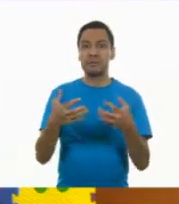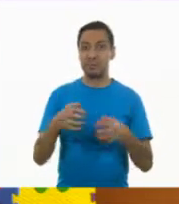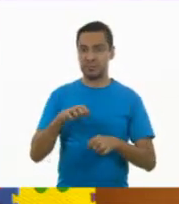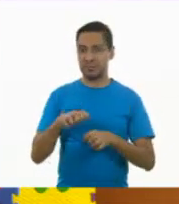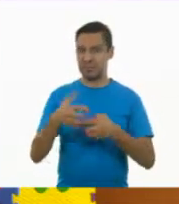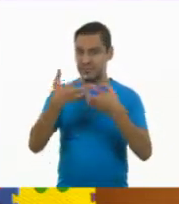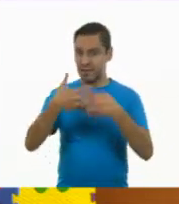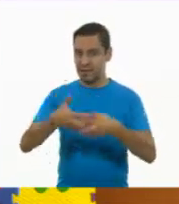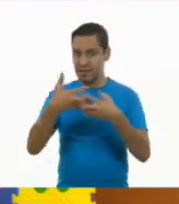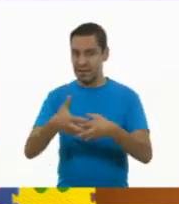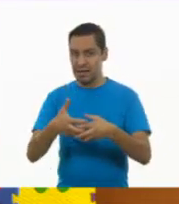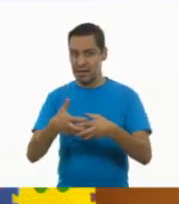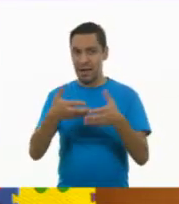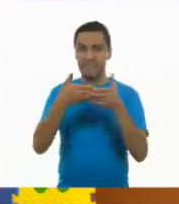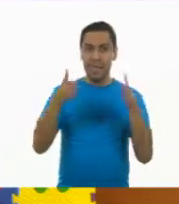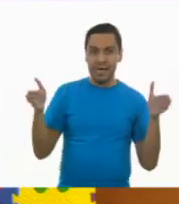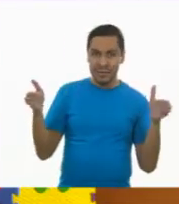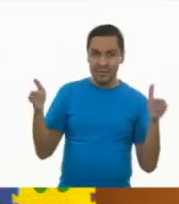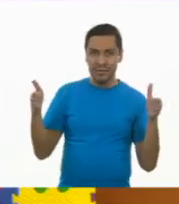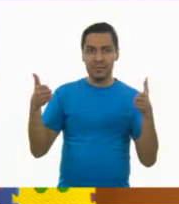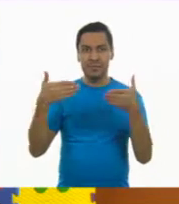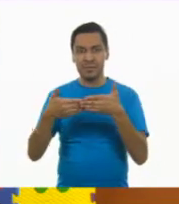ven, Panchito, sí. Pepe,